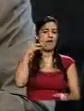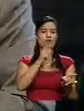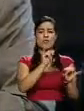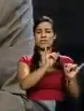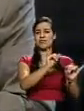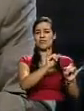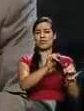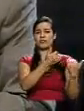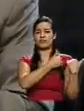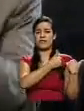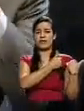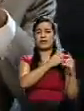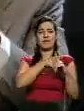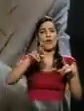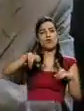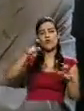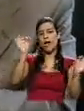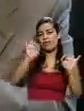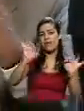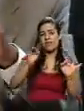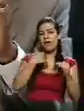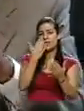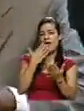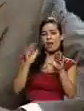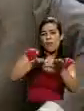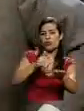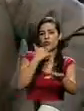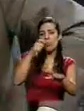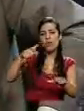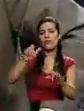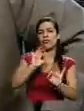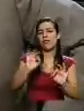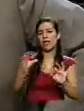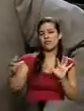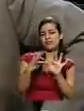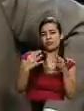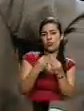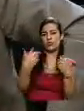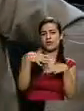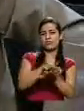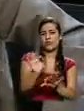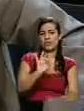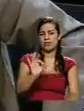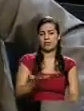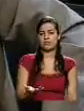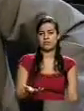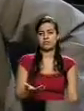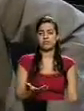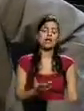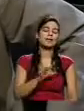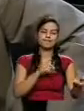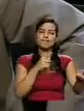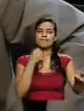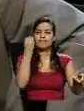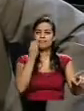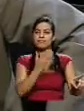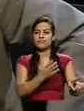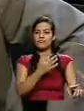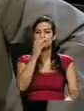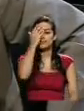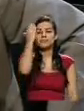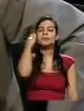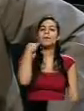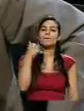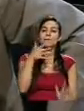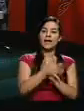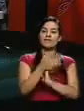alejaba mucho de sus reivindicaciones. Esa es una posición distinta, sí, a la de... Sí, pero, de otro, pero eso no está... tengo algunas diferencias. Mire, nada